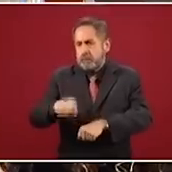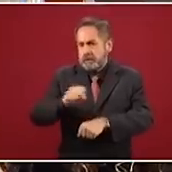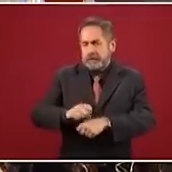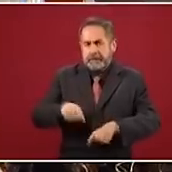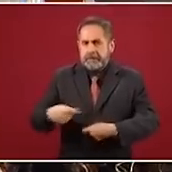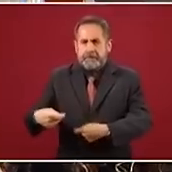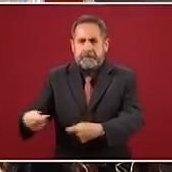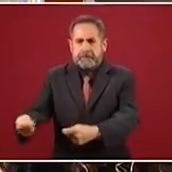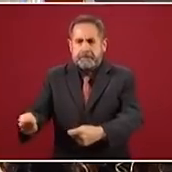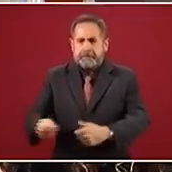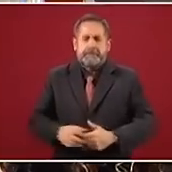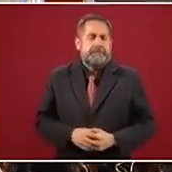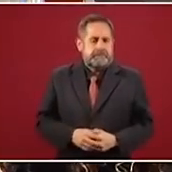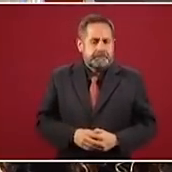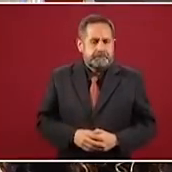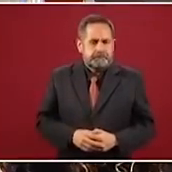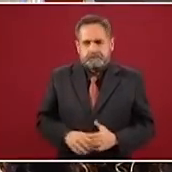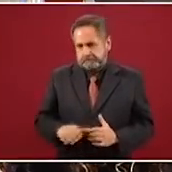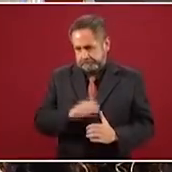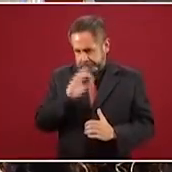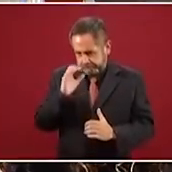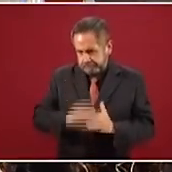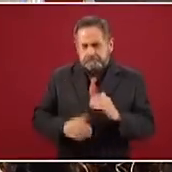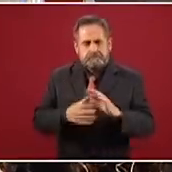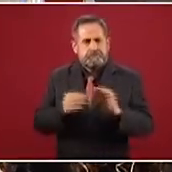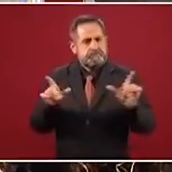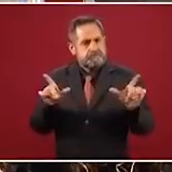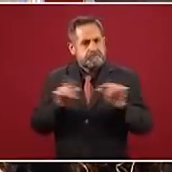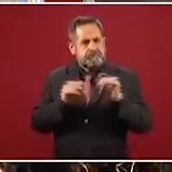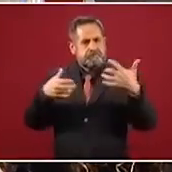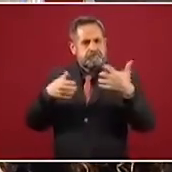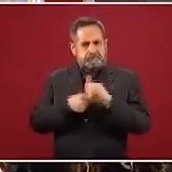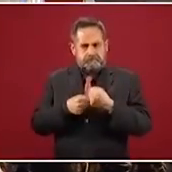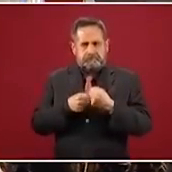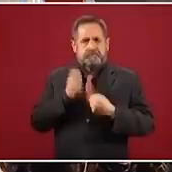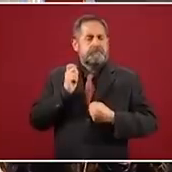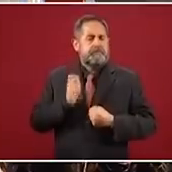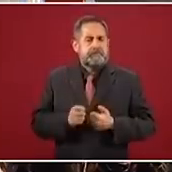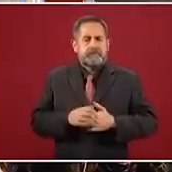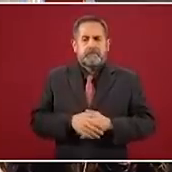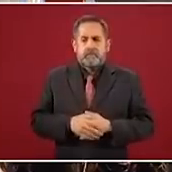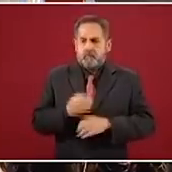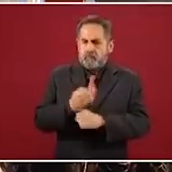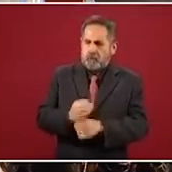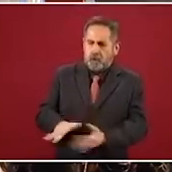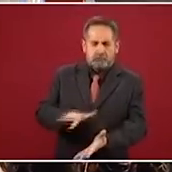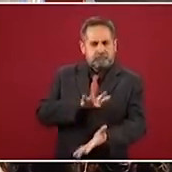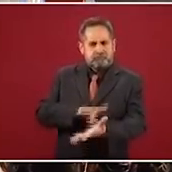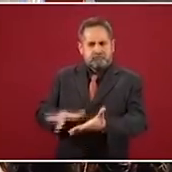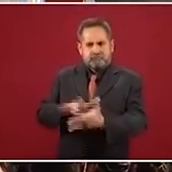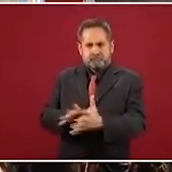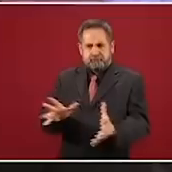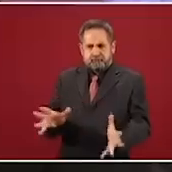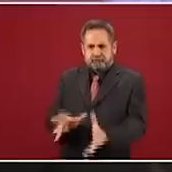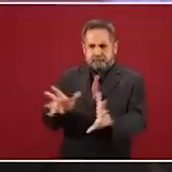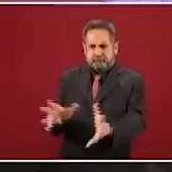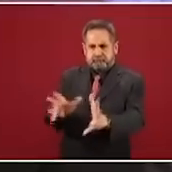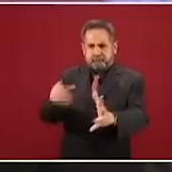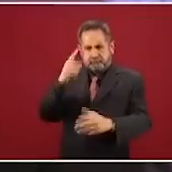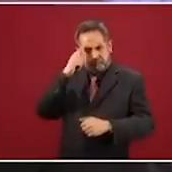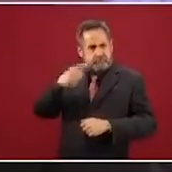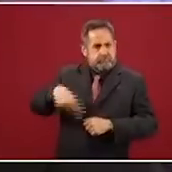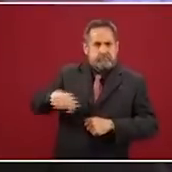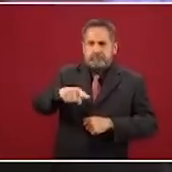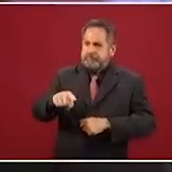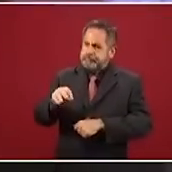siguen. Termino en conclusión. Este empuje a el derecho de la